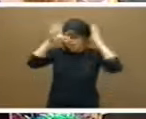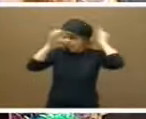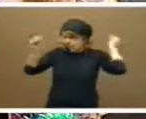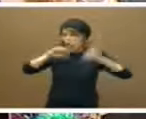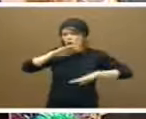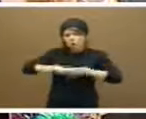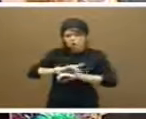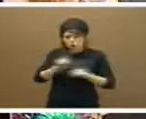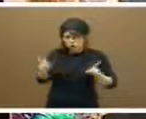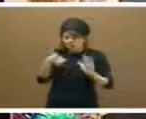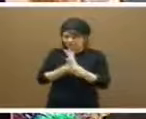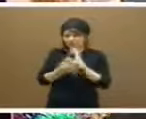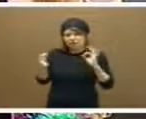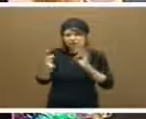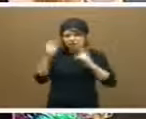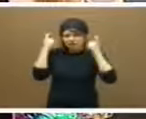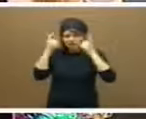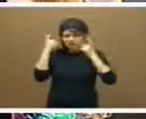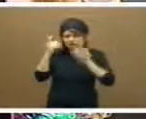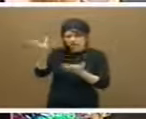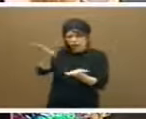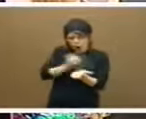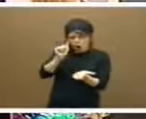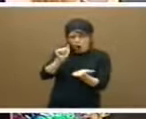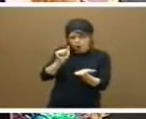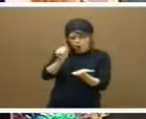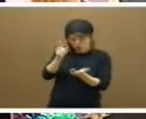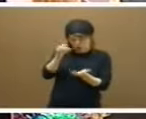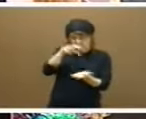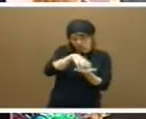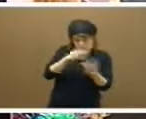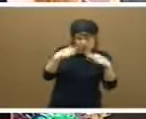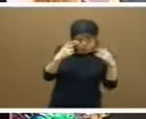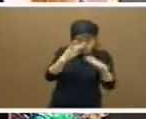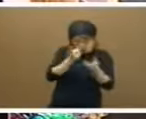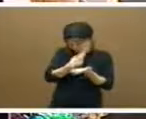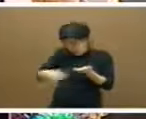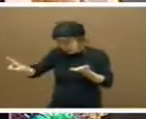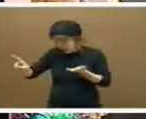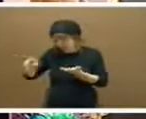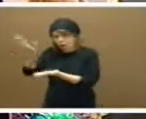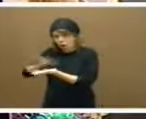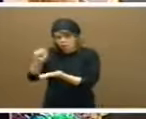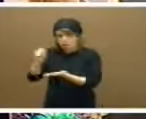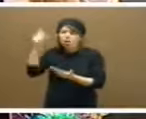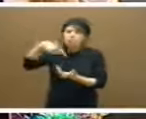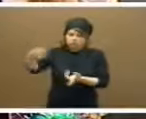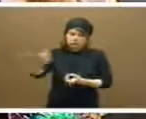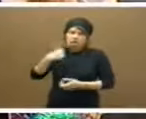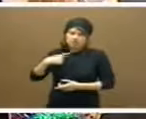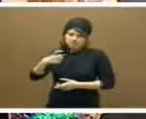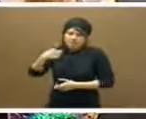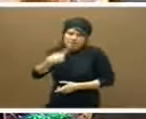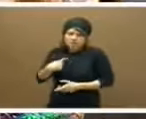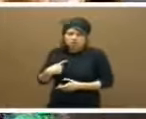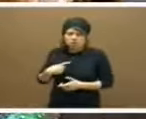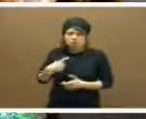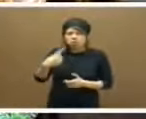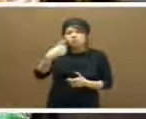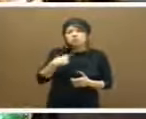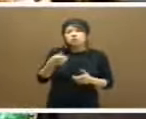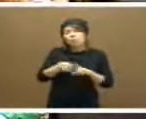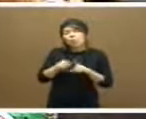de acogimiento, es decir, intento de cobro a pacientes derivados de centros públicos, facilítelo a este grupo. Si existe un informe que